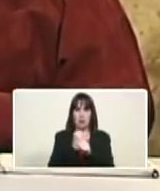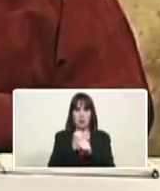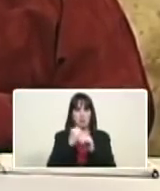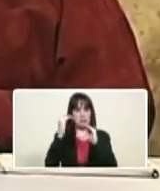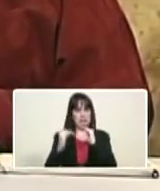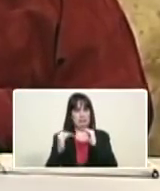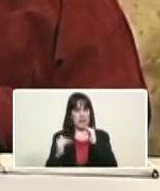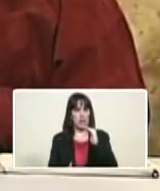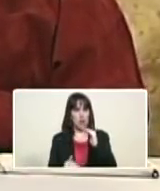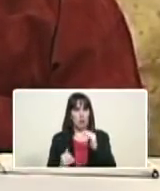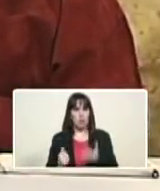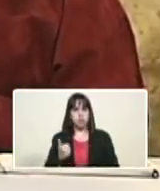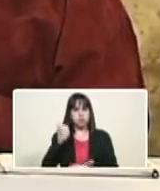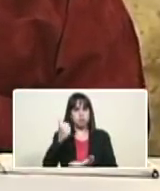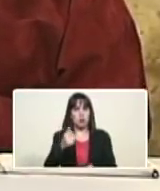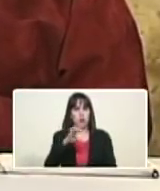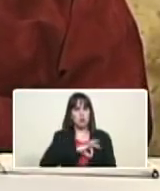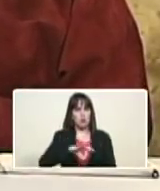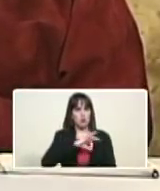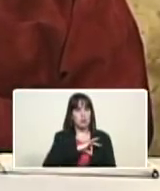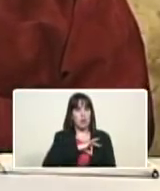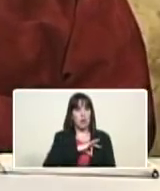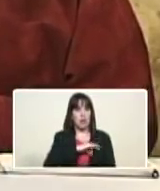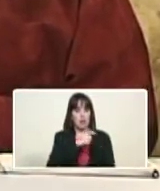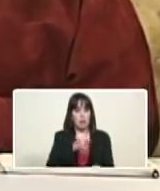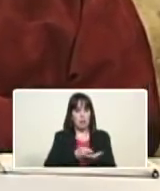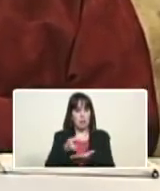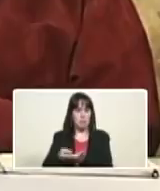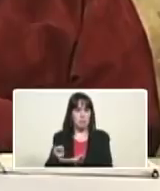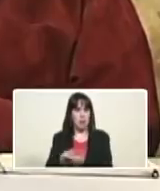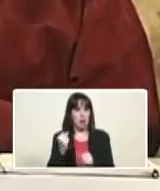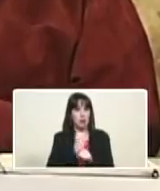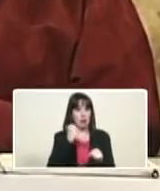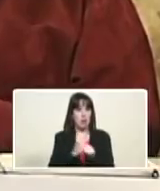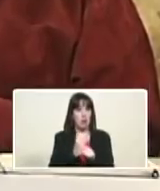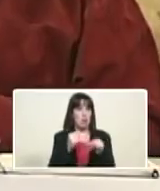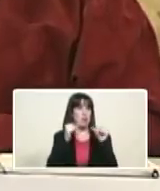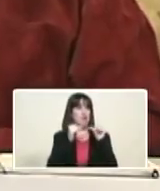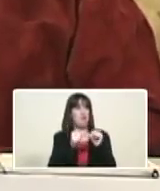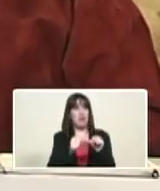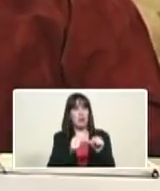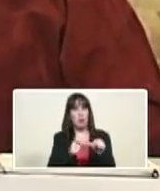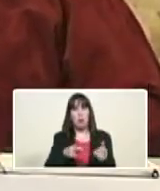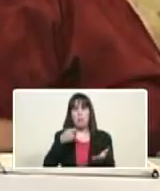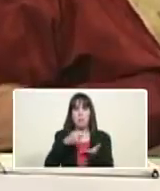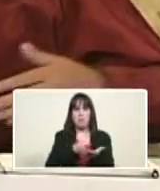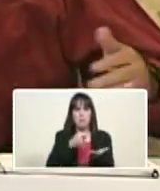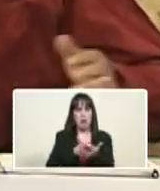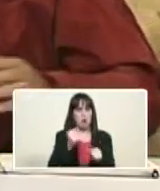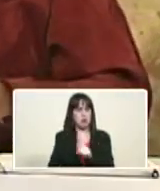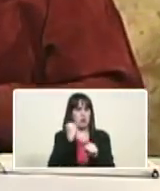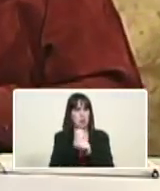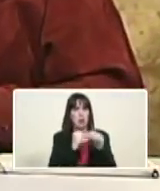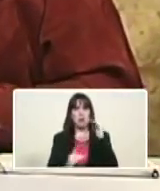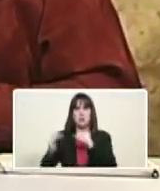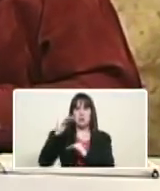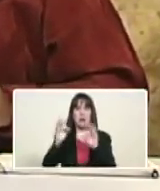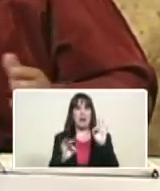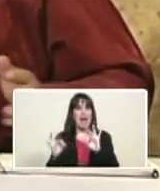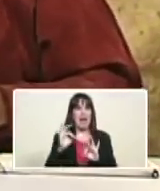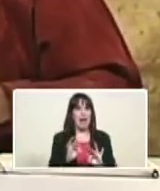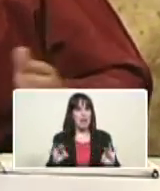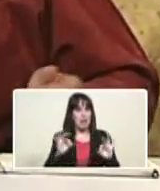prestaciones sociales, de congelar los salarios, por años congelar los salarios, de privatizar